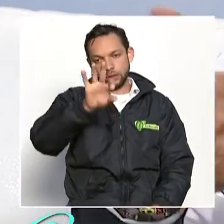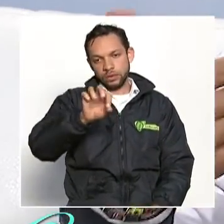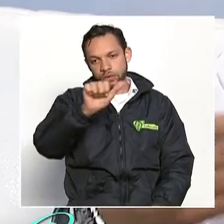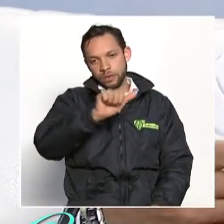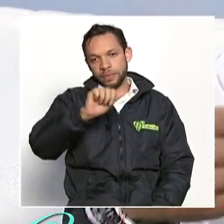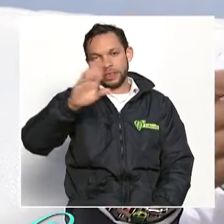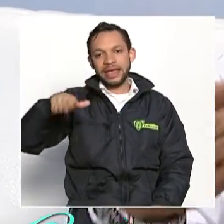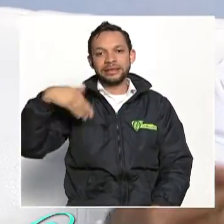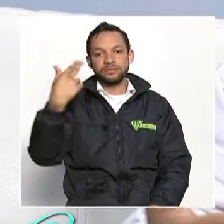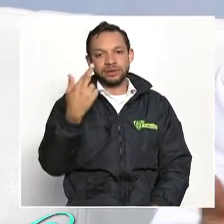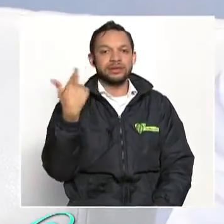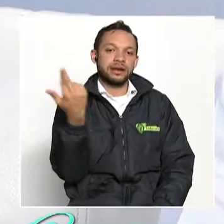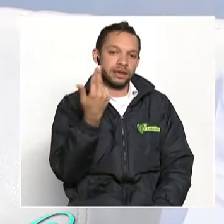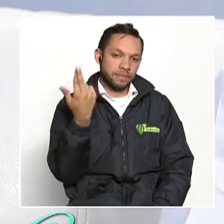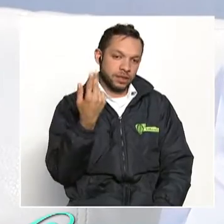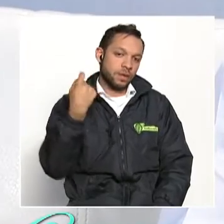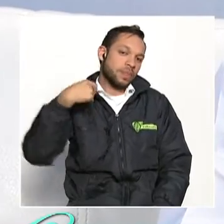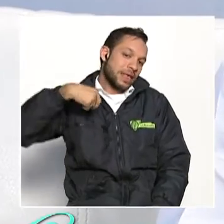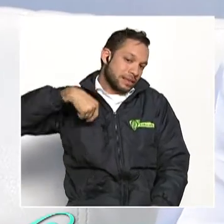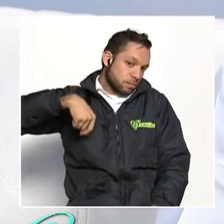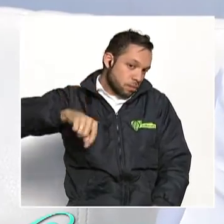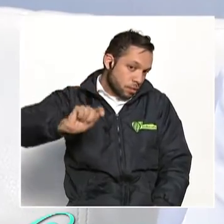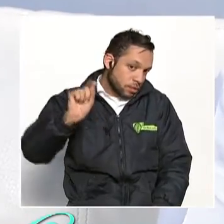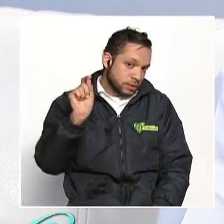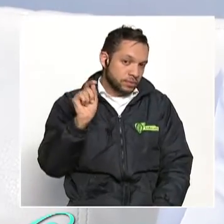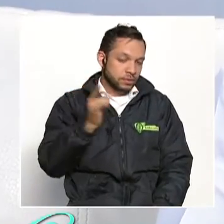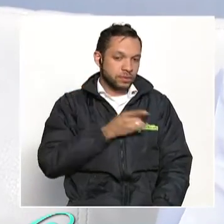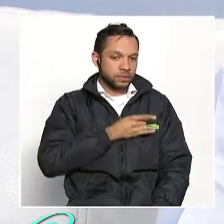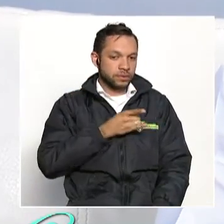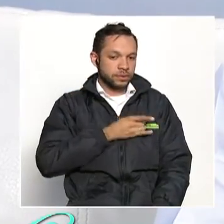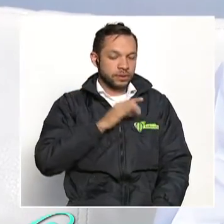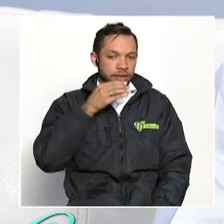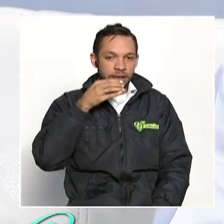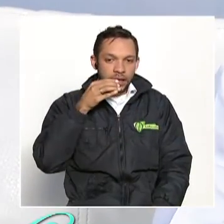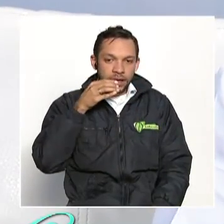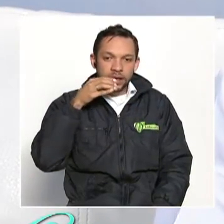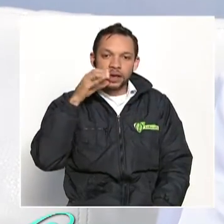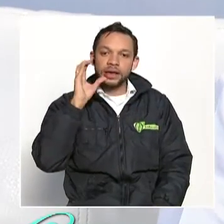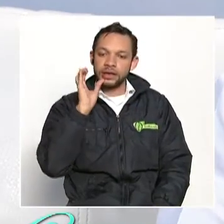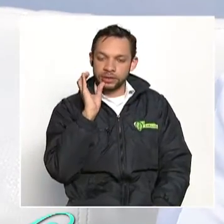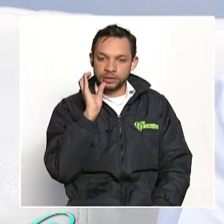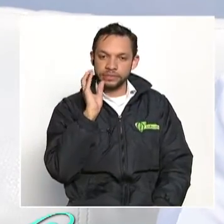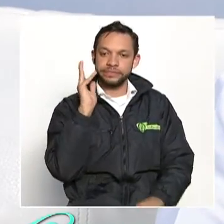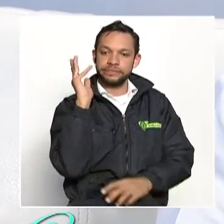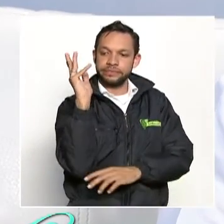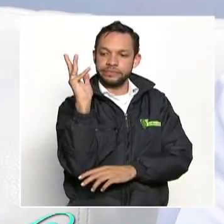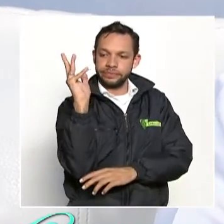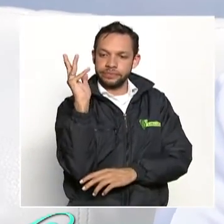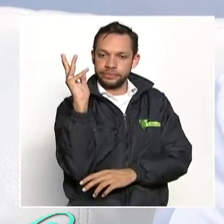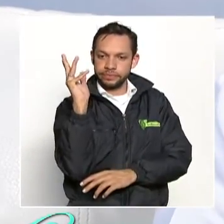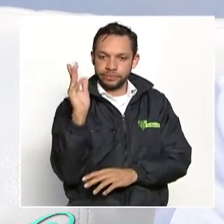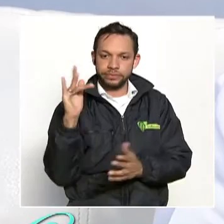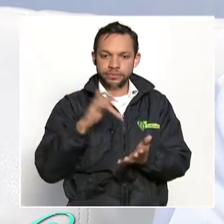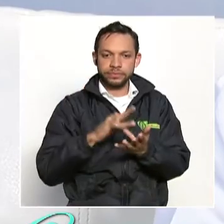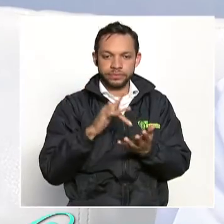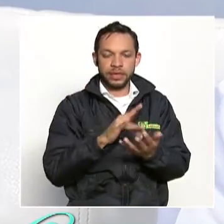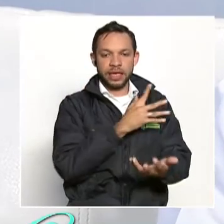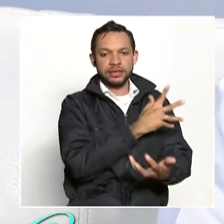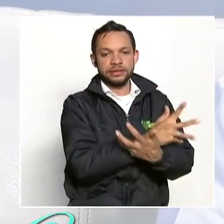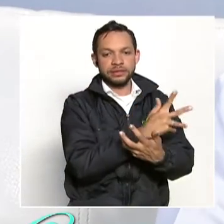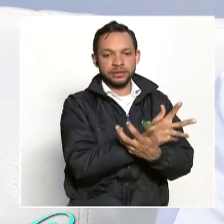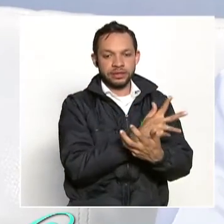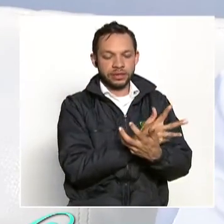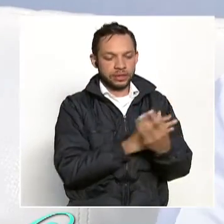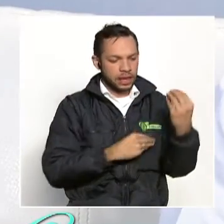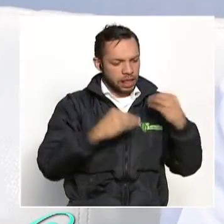pronto lo repetimos en otro día. La Universidad de Caldas va a llevar el 11º Simposio Regional de Ciencias Básicas